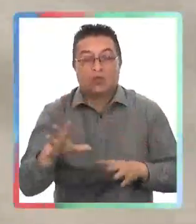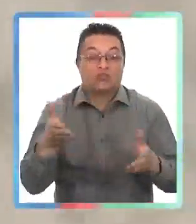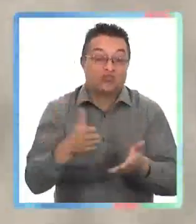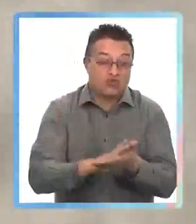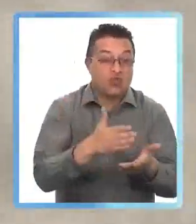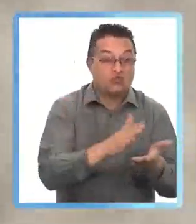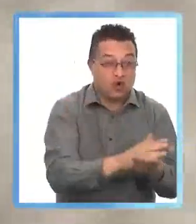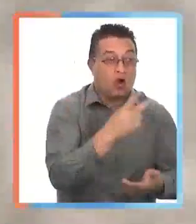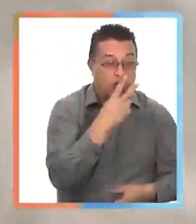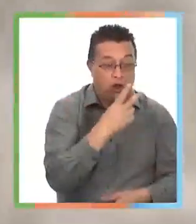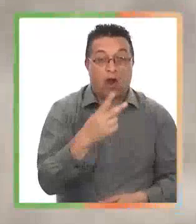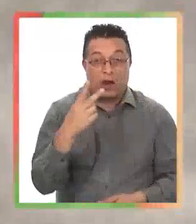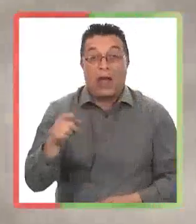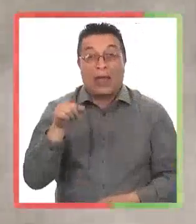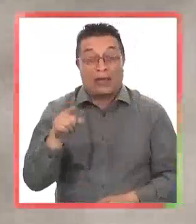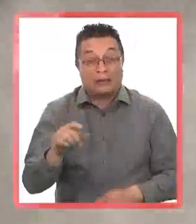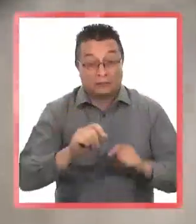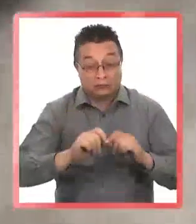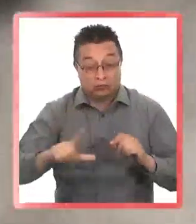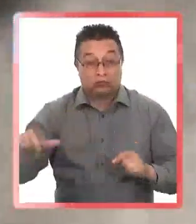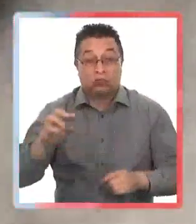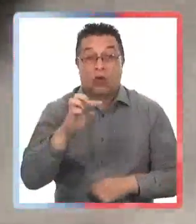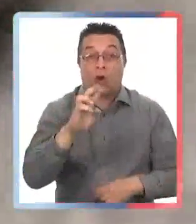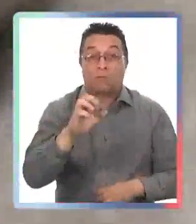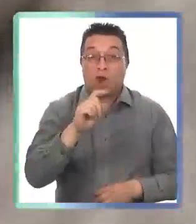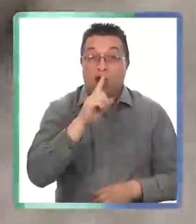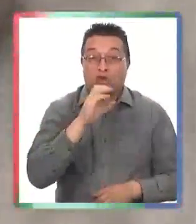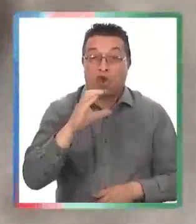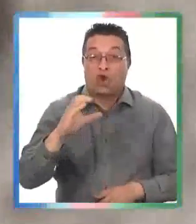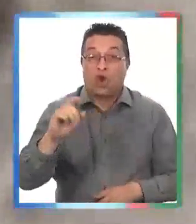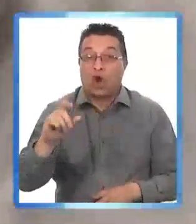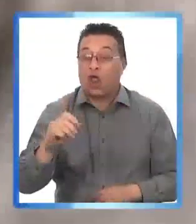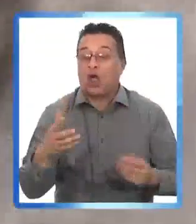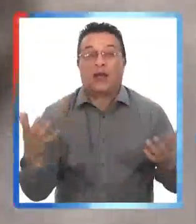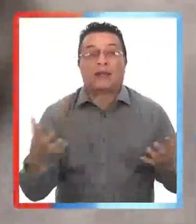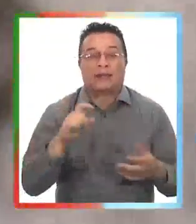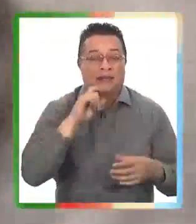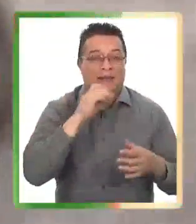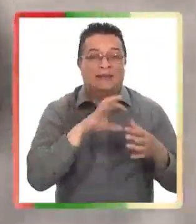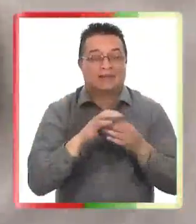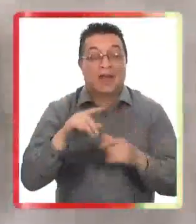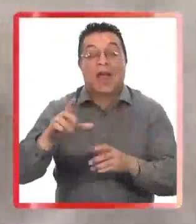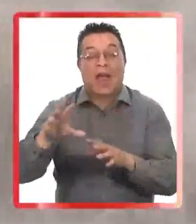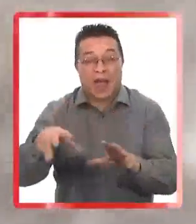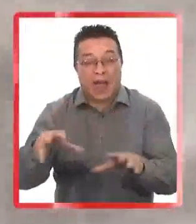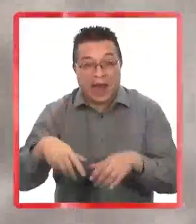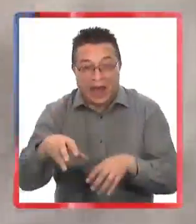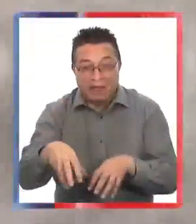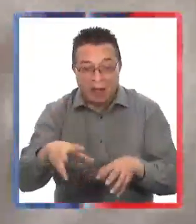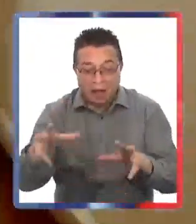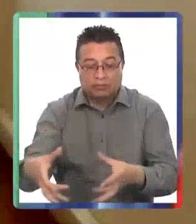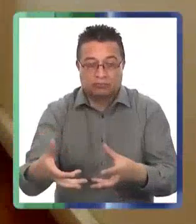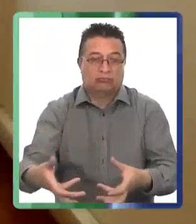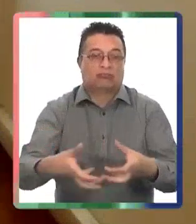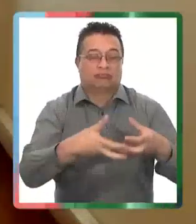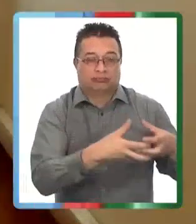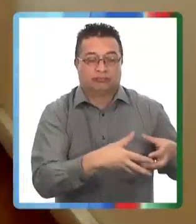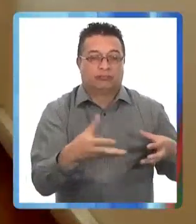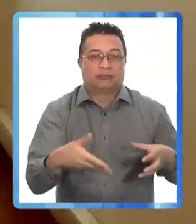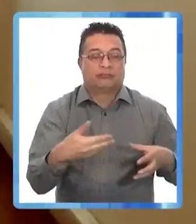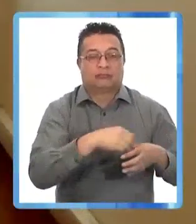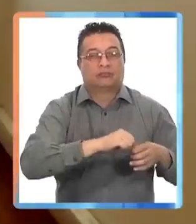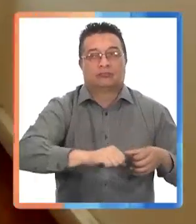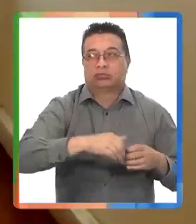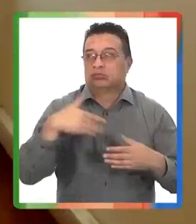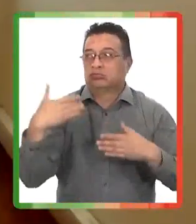marinos muertos, pero el hecho de que se activen los protocolos significa que, por ejemplo, estos animales se aíslan, se les aplica cal